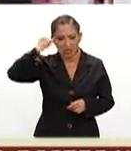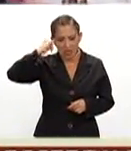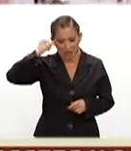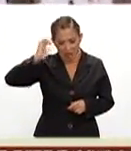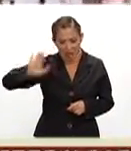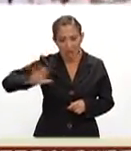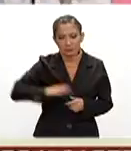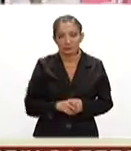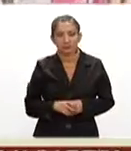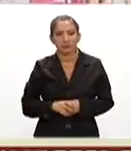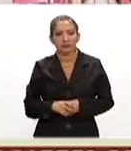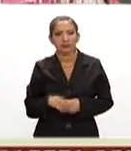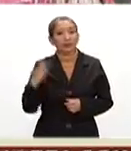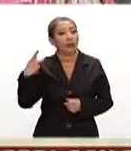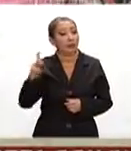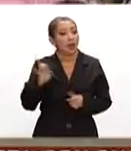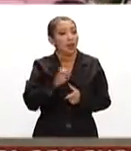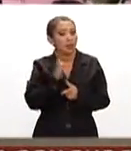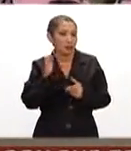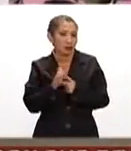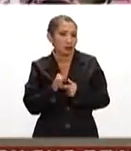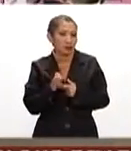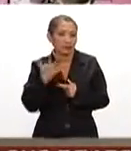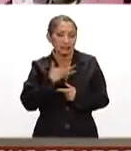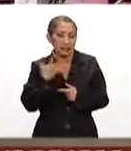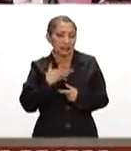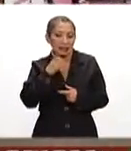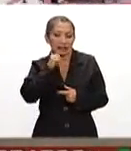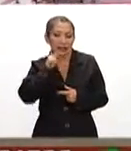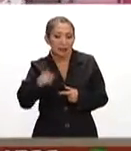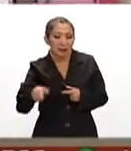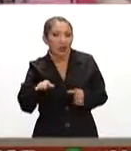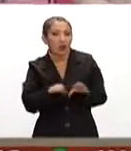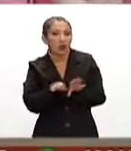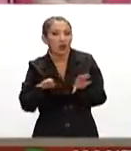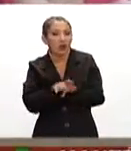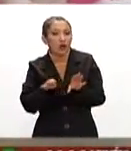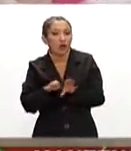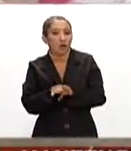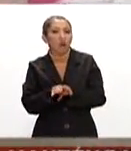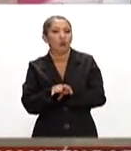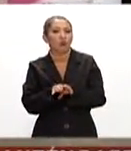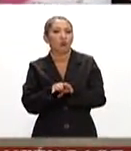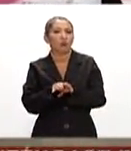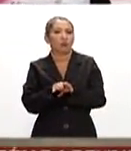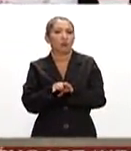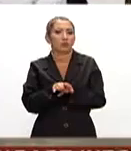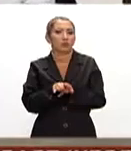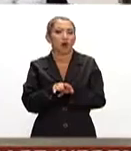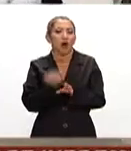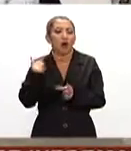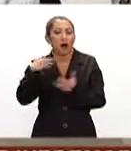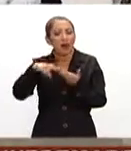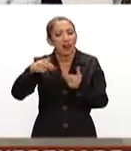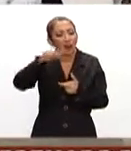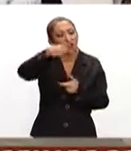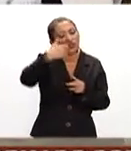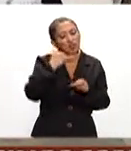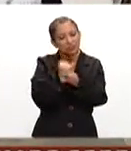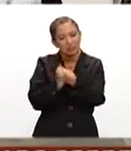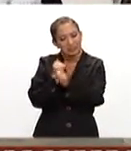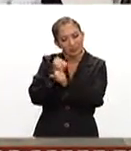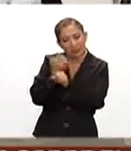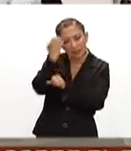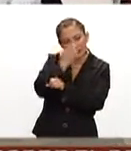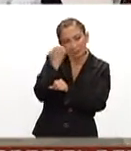náhuatl, pero entonces, digamos, tienen también un poco menos de barreras con relación a otros estudios que